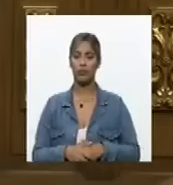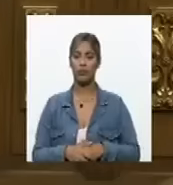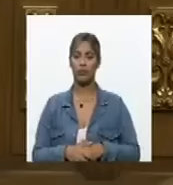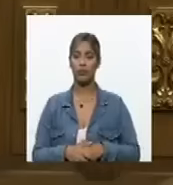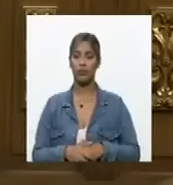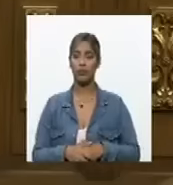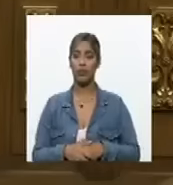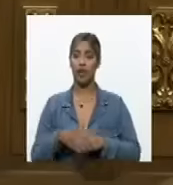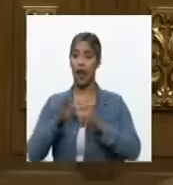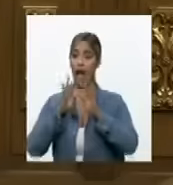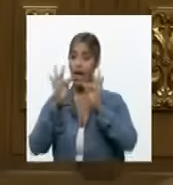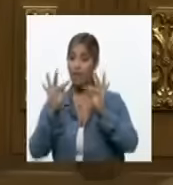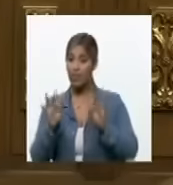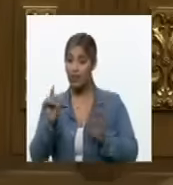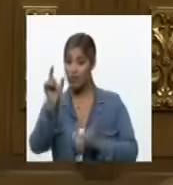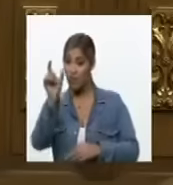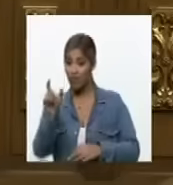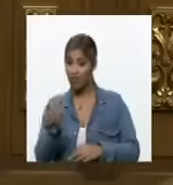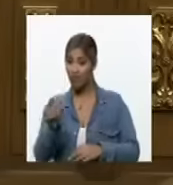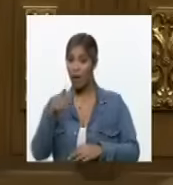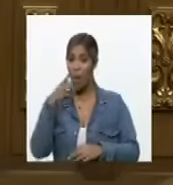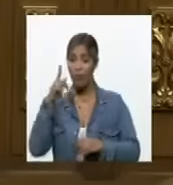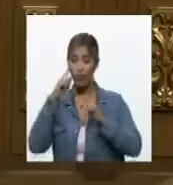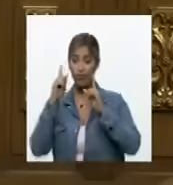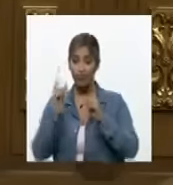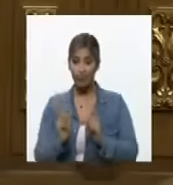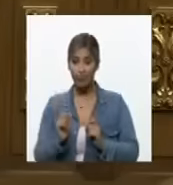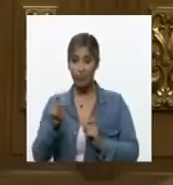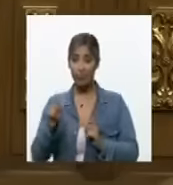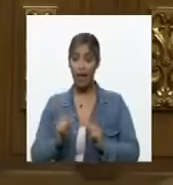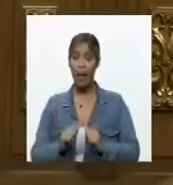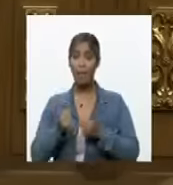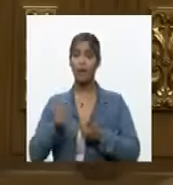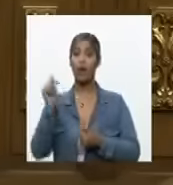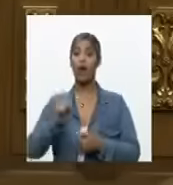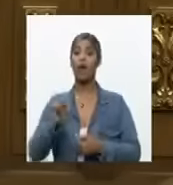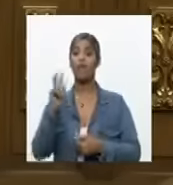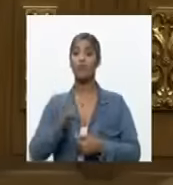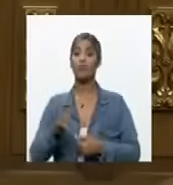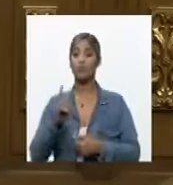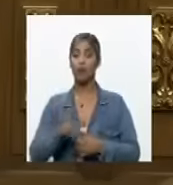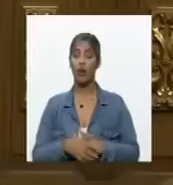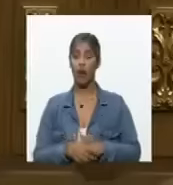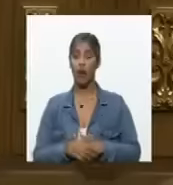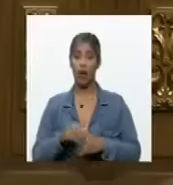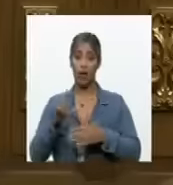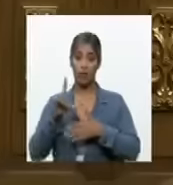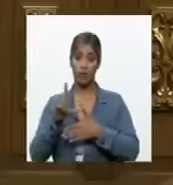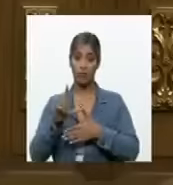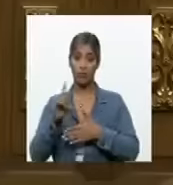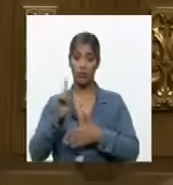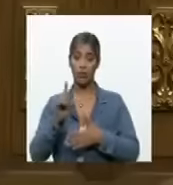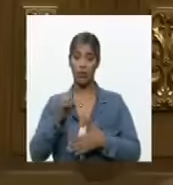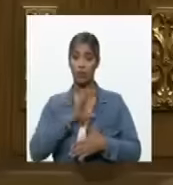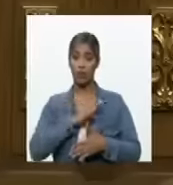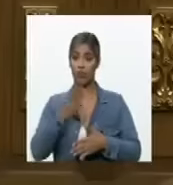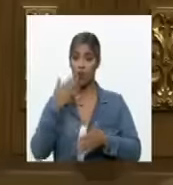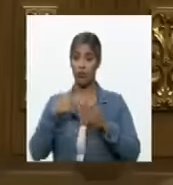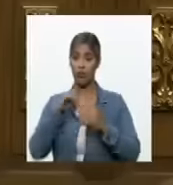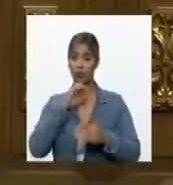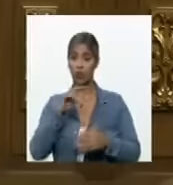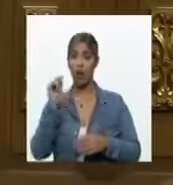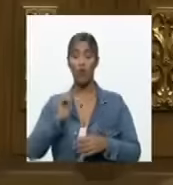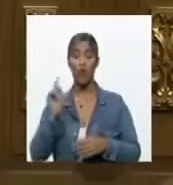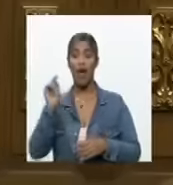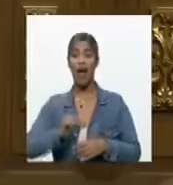La figura del desaparecido político en América Latina se inició en Venezuela. No fue en las dictaduras del Cono Sur. Fue